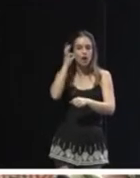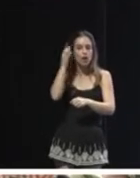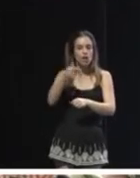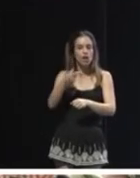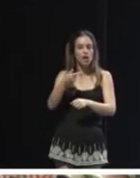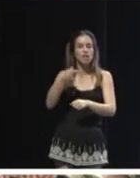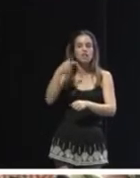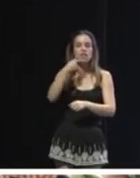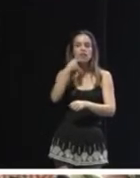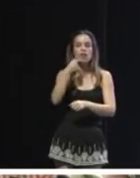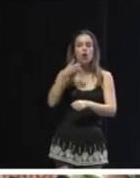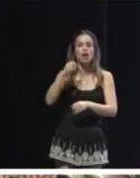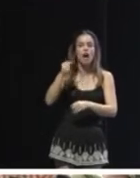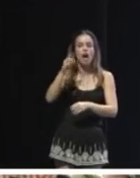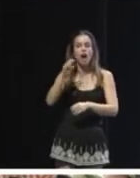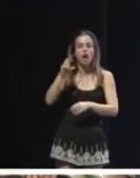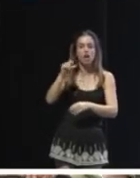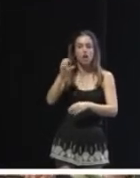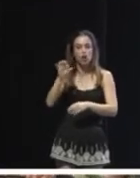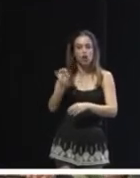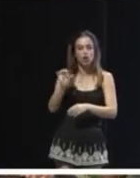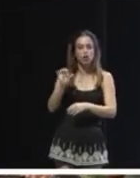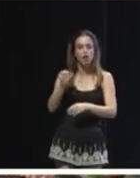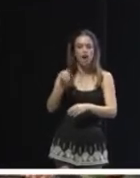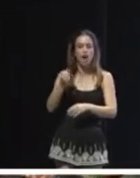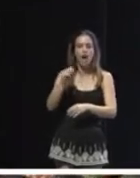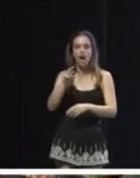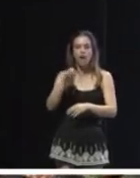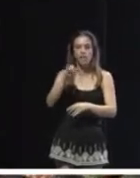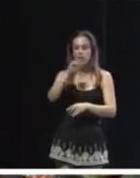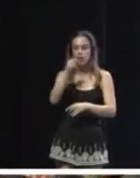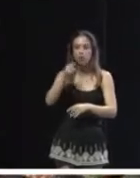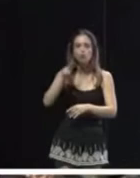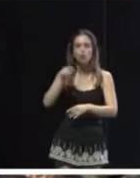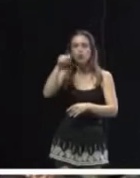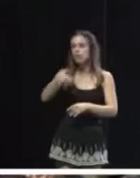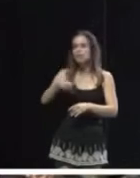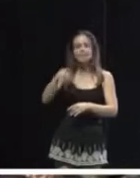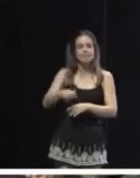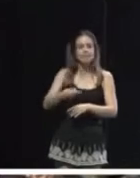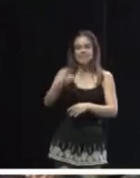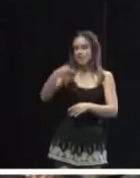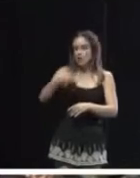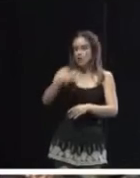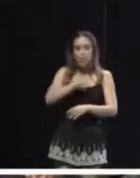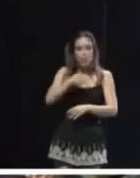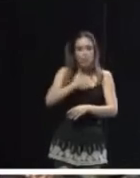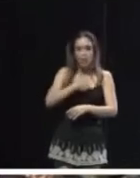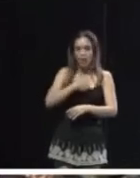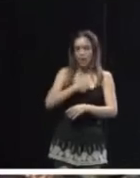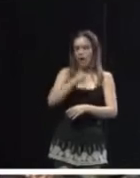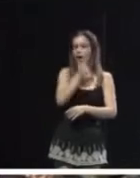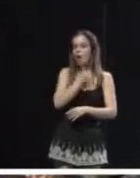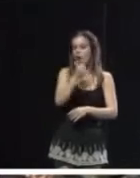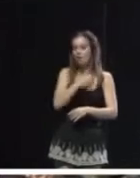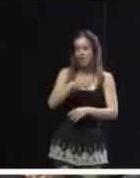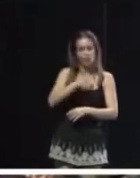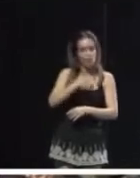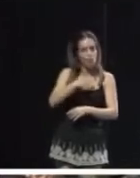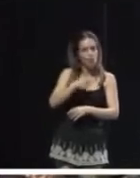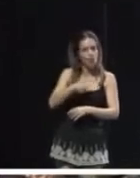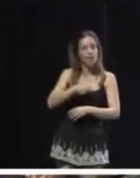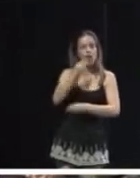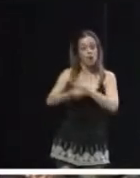los usuarios y usuarias de las mismas. No es decente. Y lo vamos a hacer. Y vamos a hacer